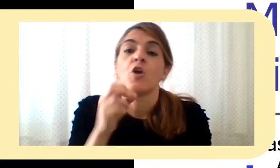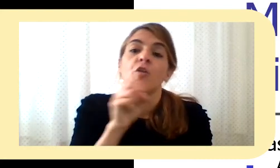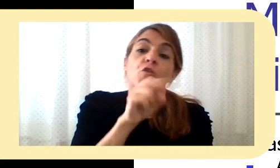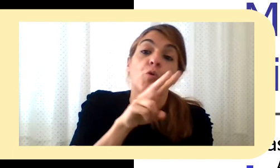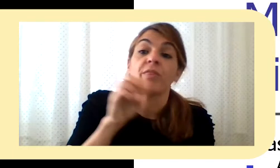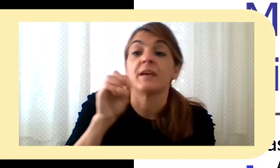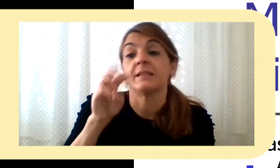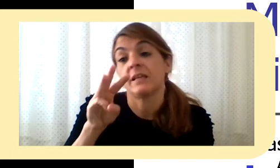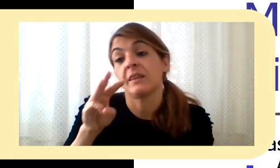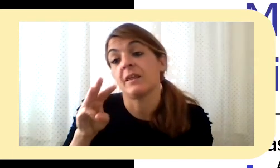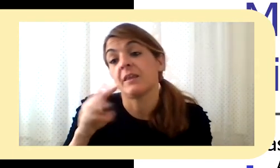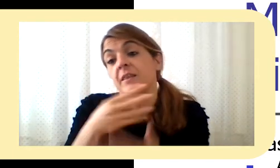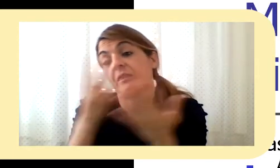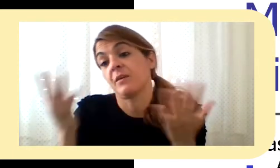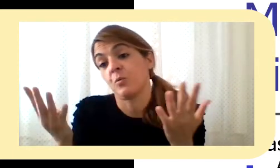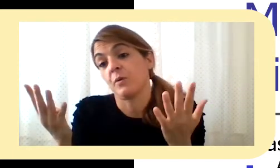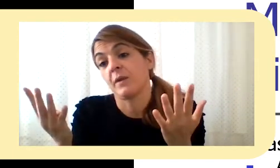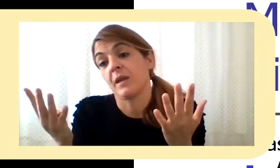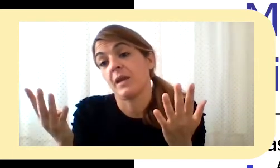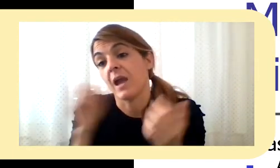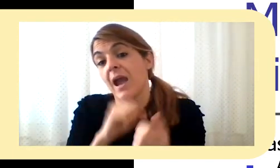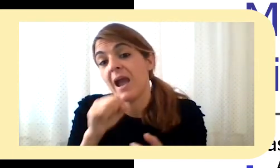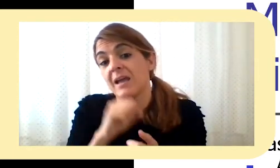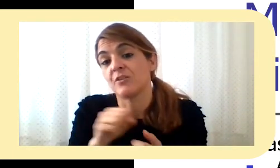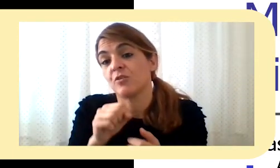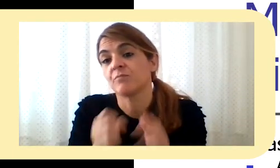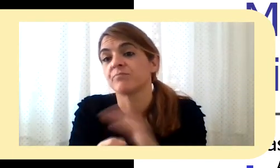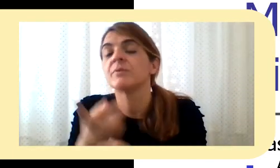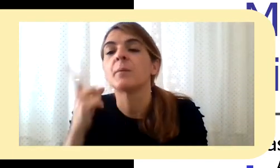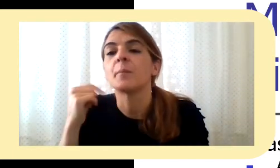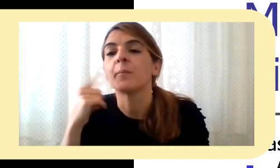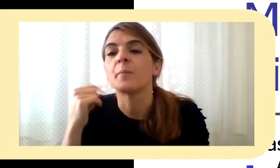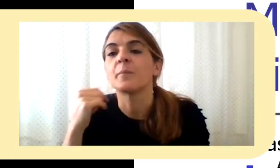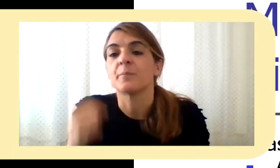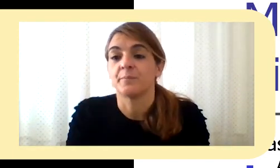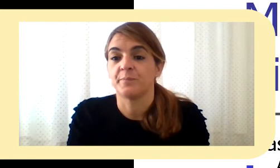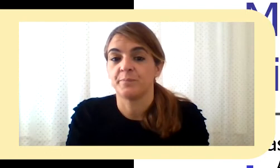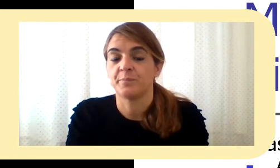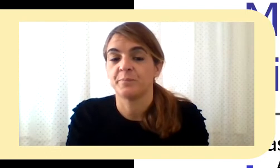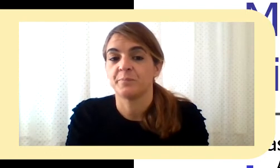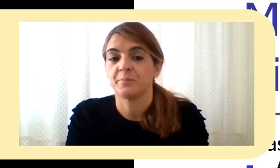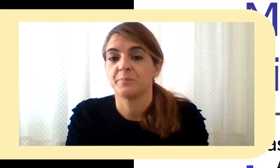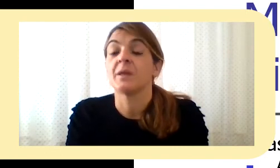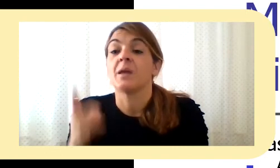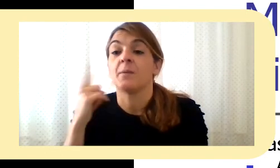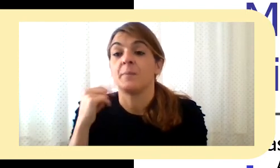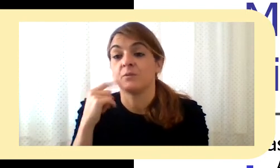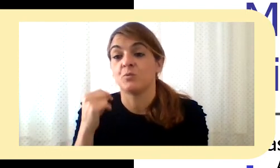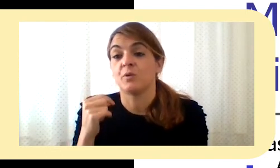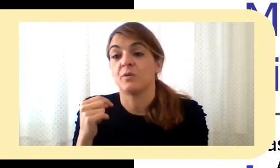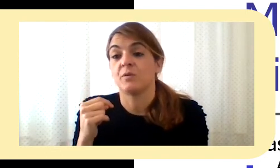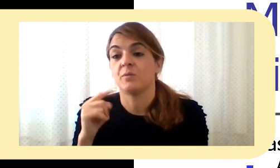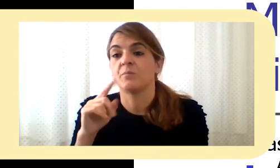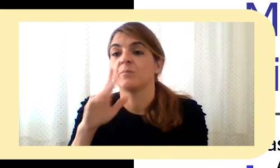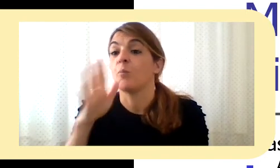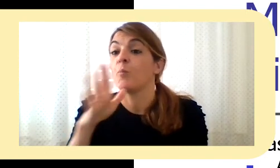una incineradora, es la aparición de la menstruación. Y la menstruación produce problemas. No